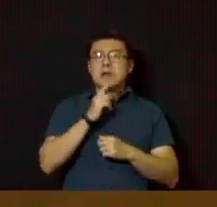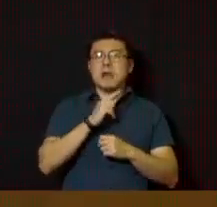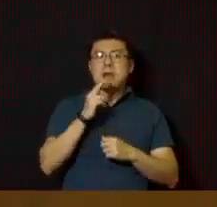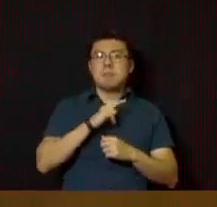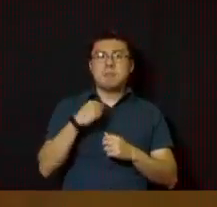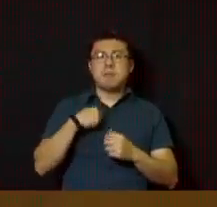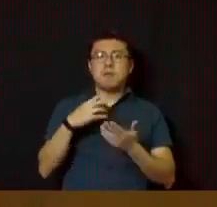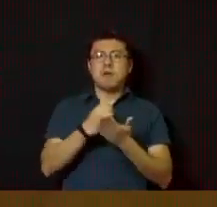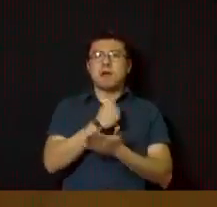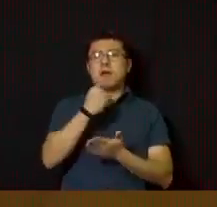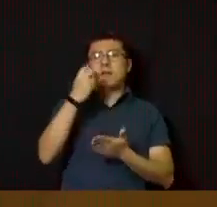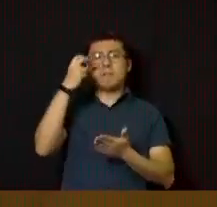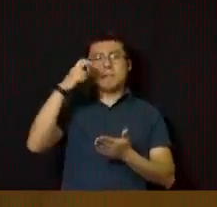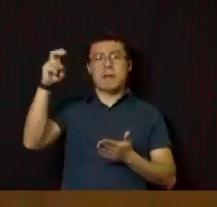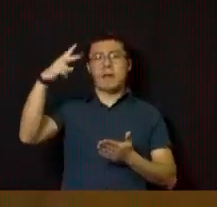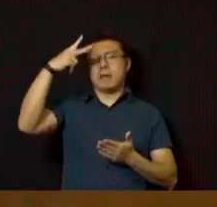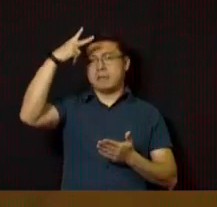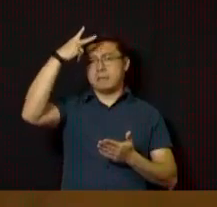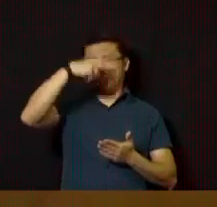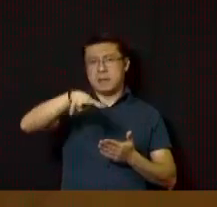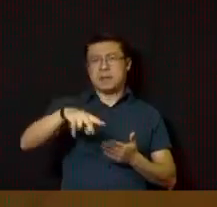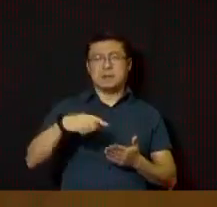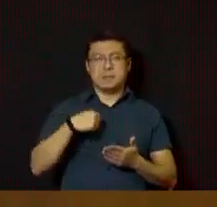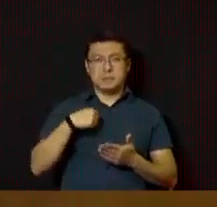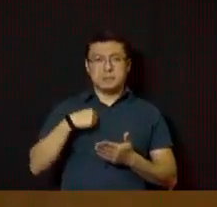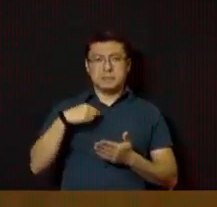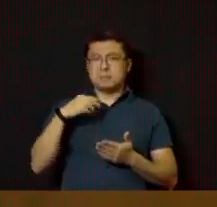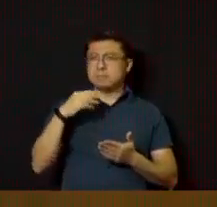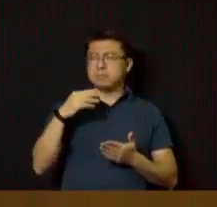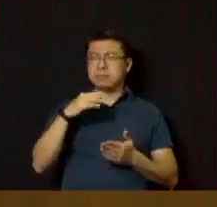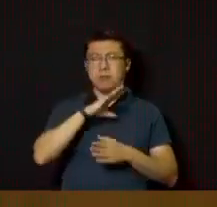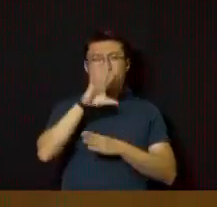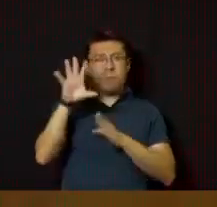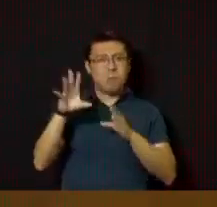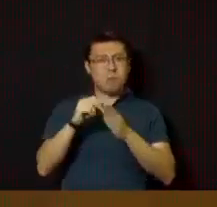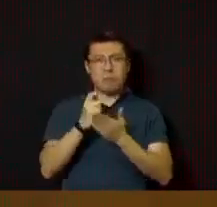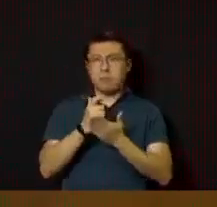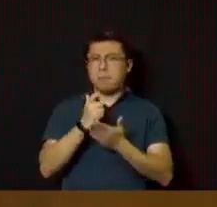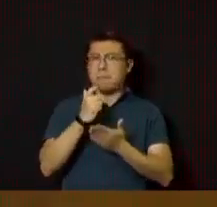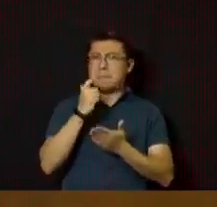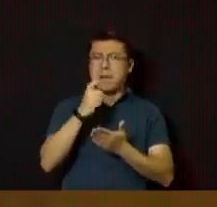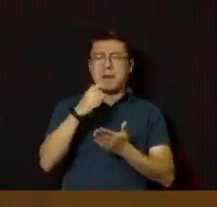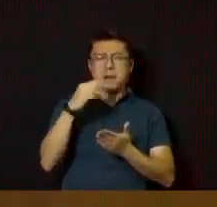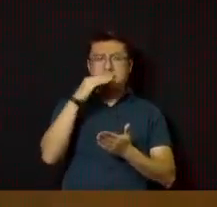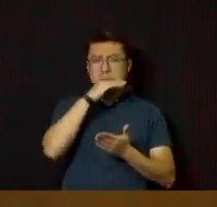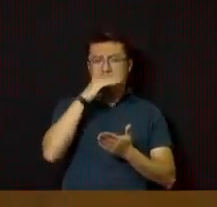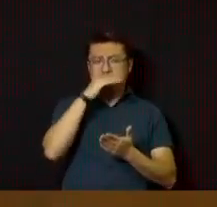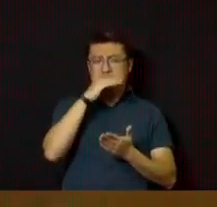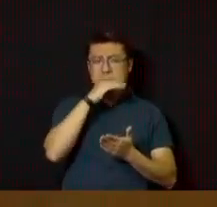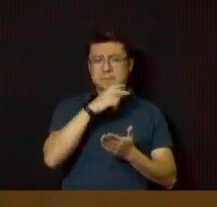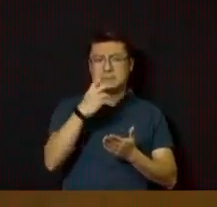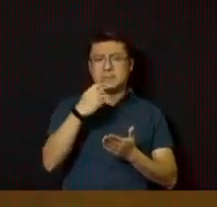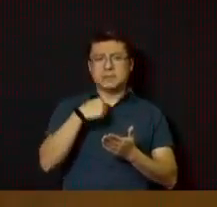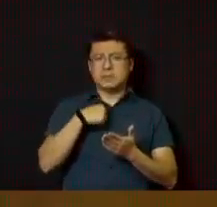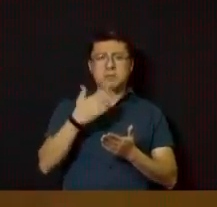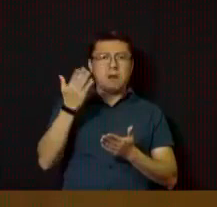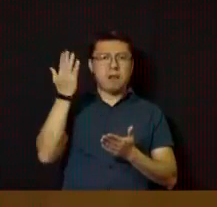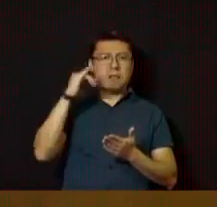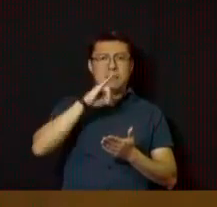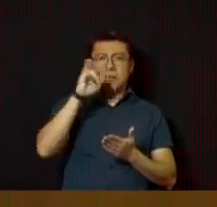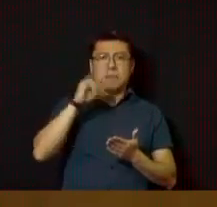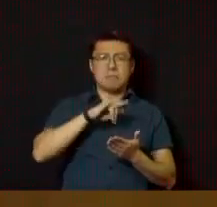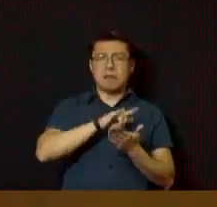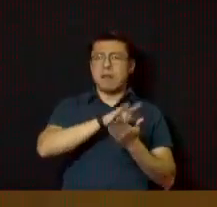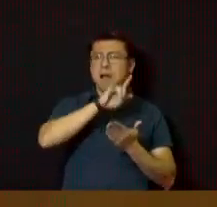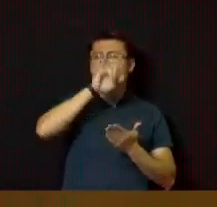gastos pagados. Y para mí fue muy emocionante ese viaje porque nunca había subido un avión, ¿no? Y era